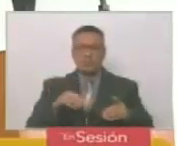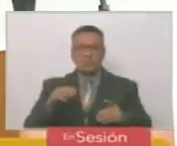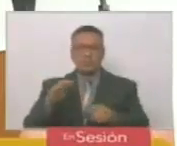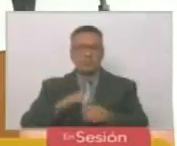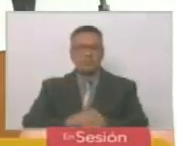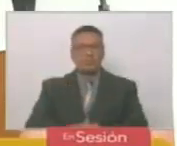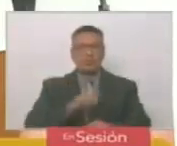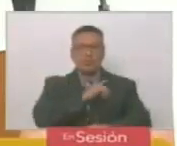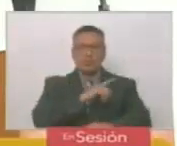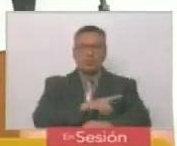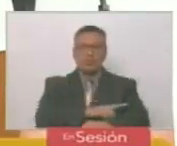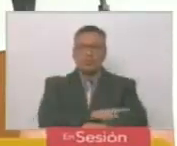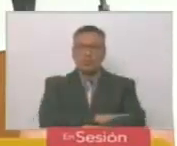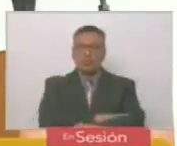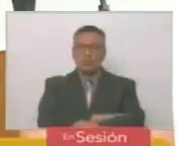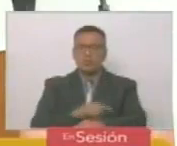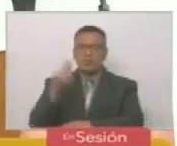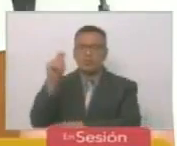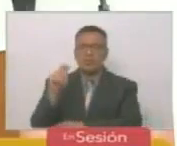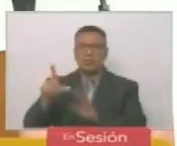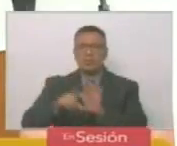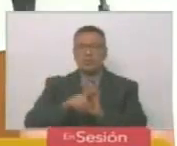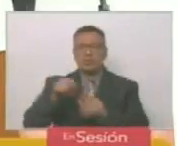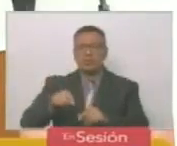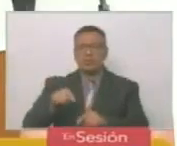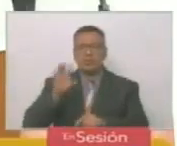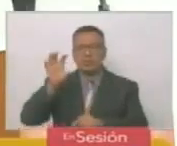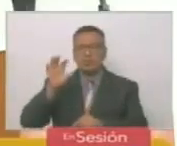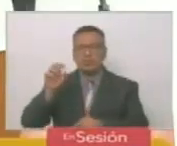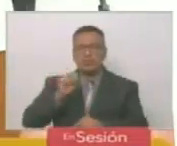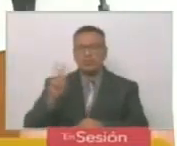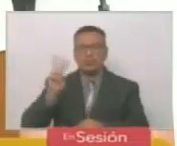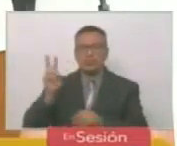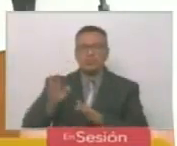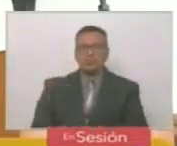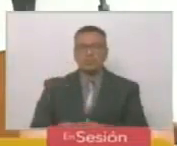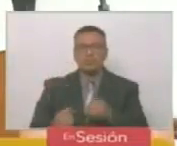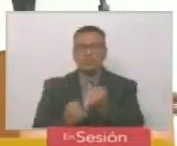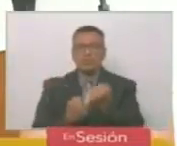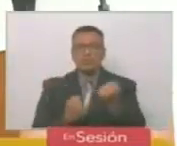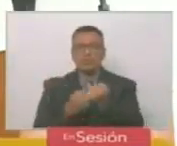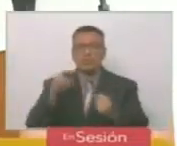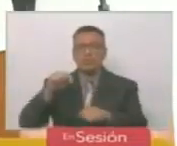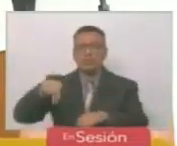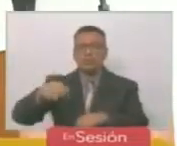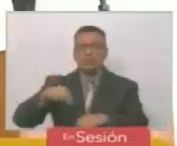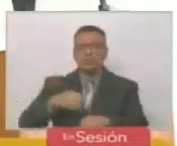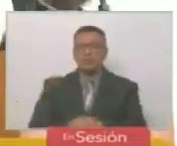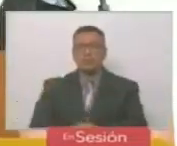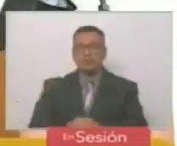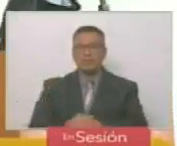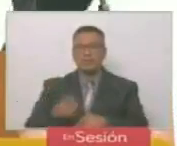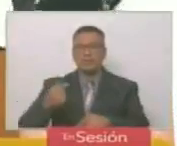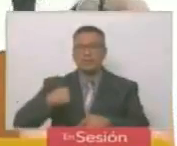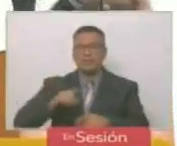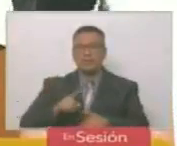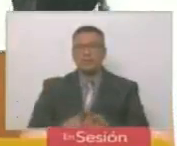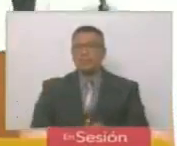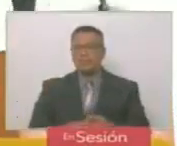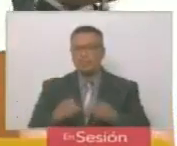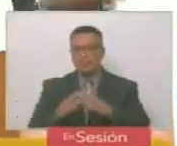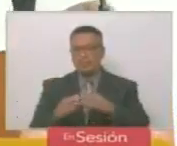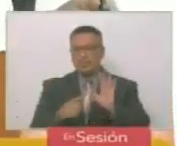poder legislativo y el Estado venezolano. Esa Asamblea Nacional era el puesto